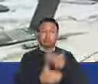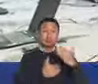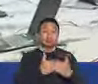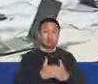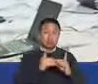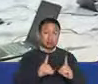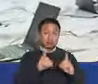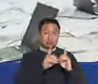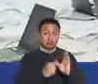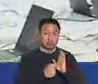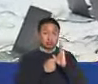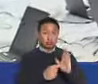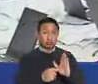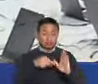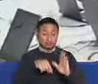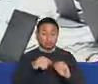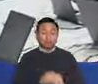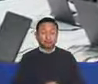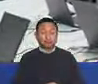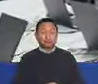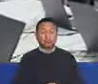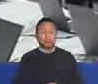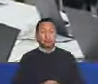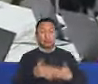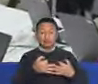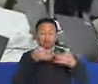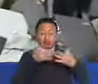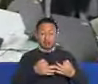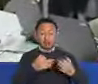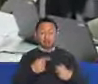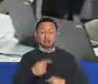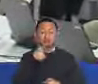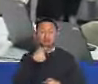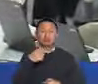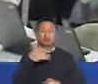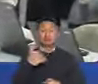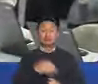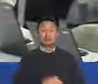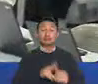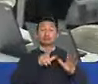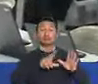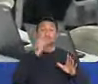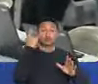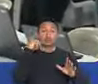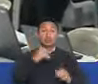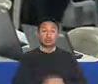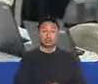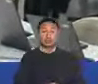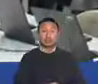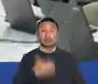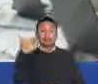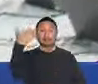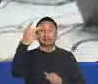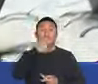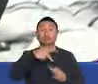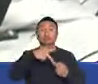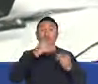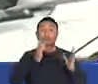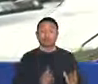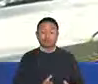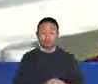previstos, ¿no? Queremos entregar a la ciudadanía los resultados oficiales en 8 días, estamos trabajando en ello. Alcaldías, prefecturas y